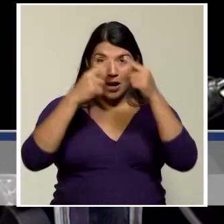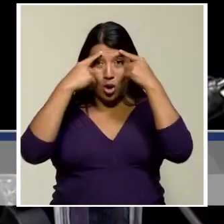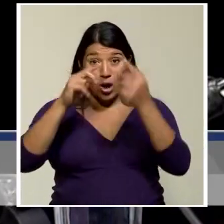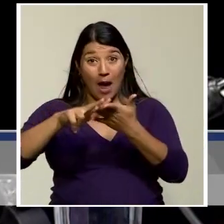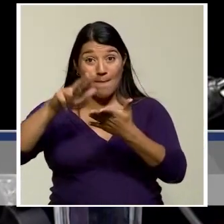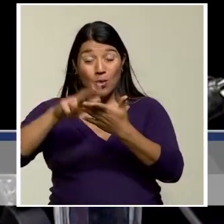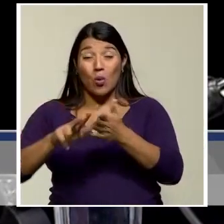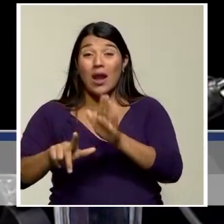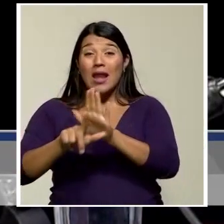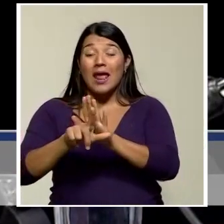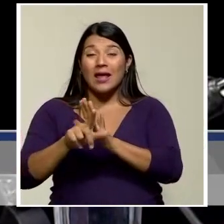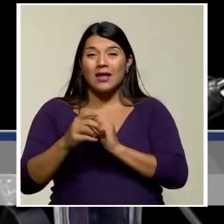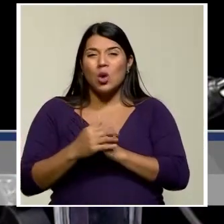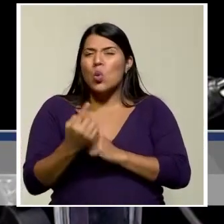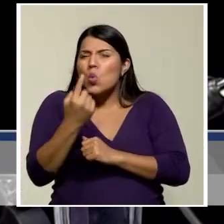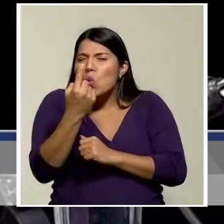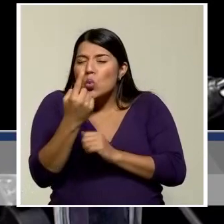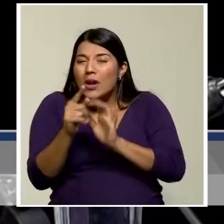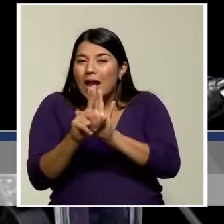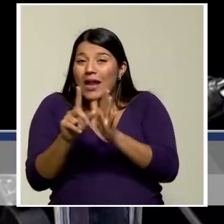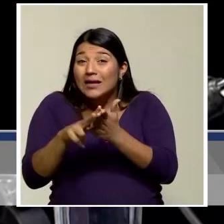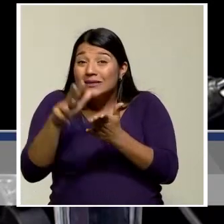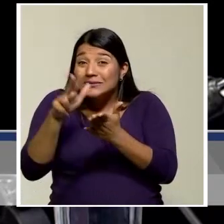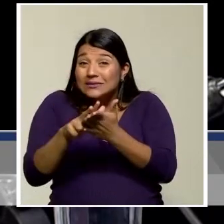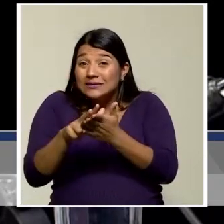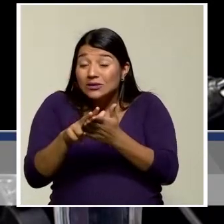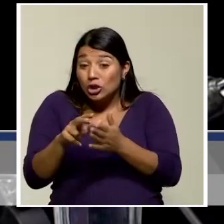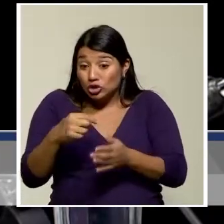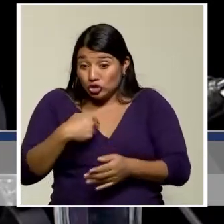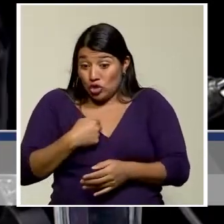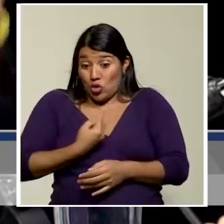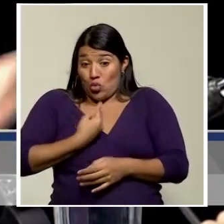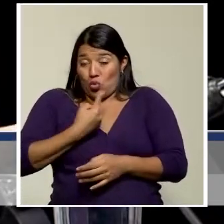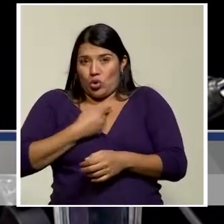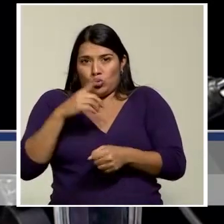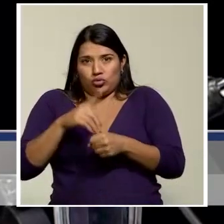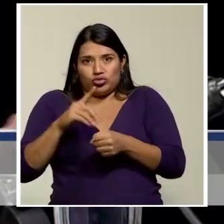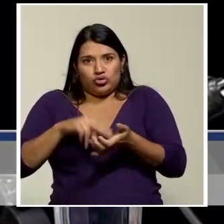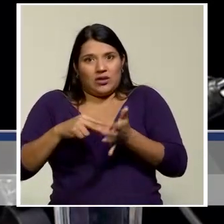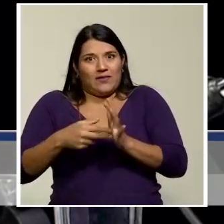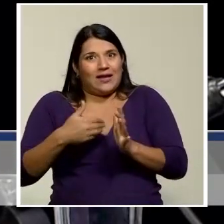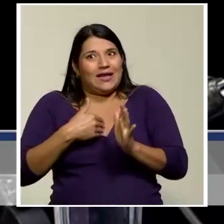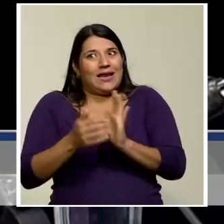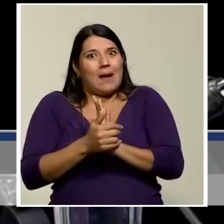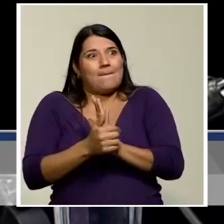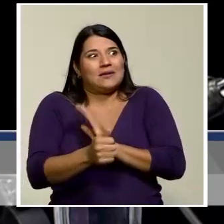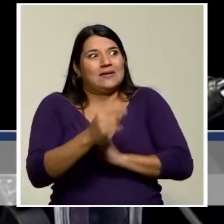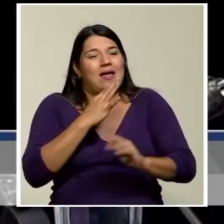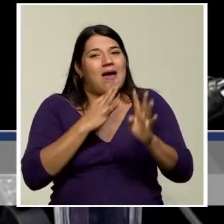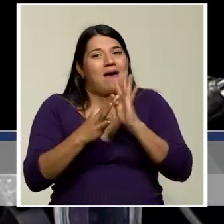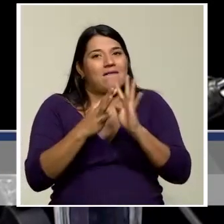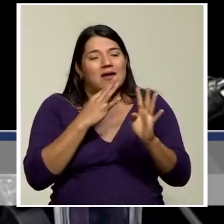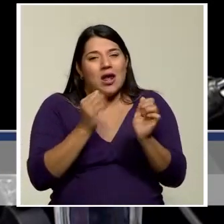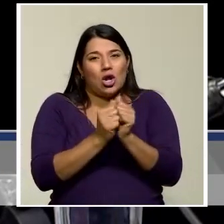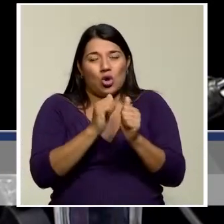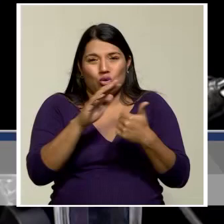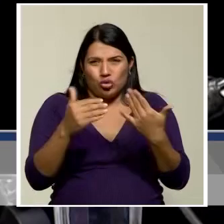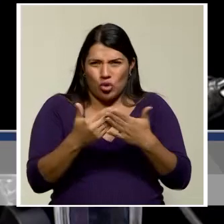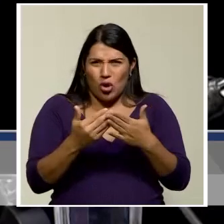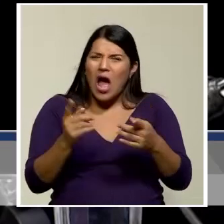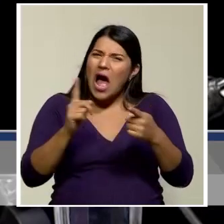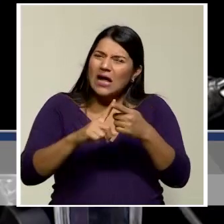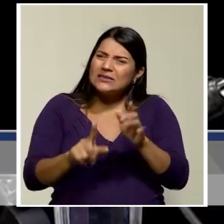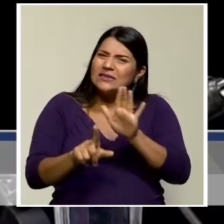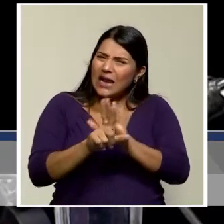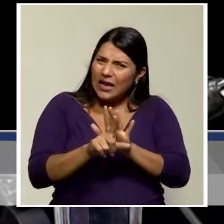leyes. Para que te aprueben una sola ley teniendo un solo diputado, y tenés que tener capacidad de hablar con todo el mundo. Incluso en las leyes que no hemos apoyado, hemos